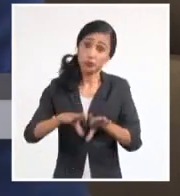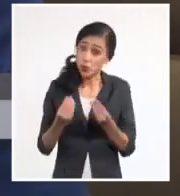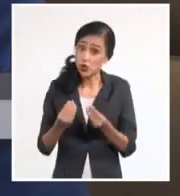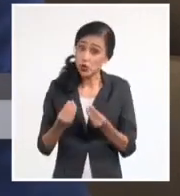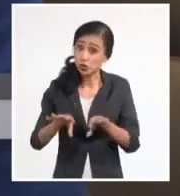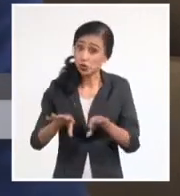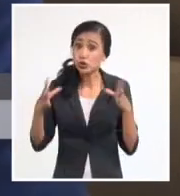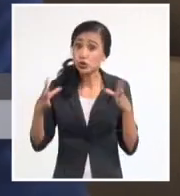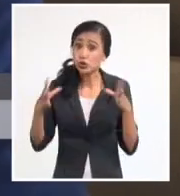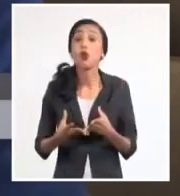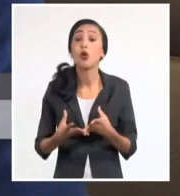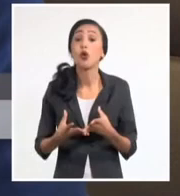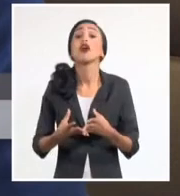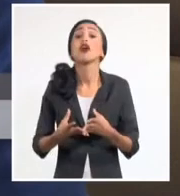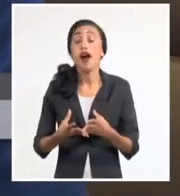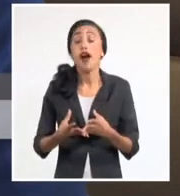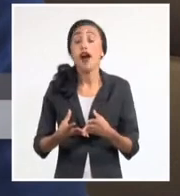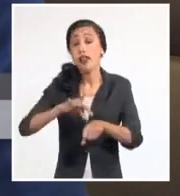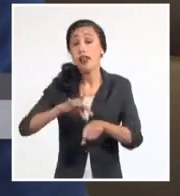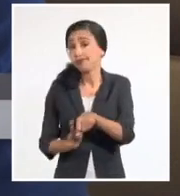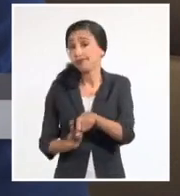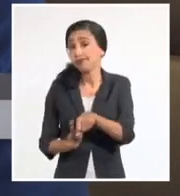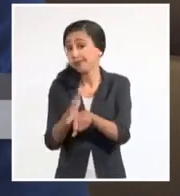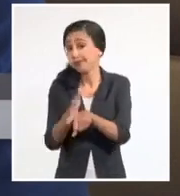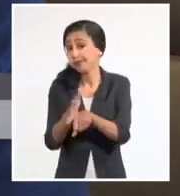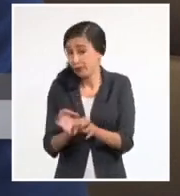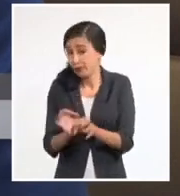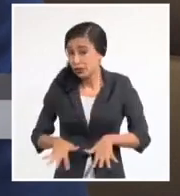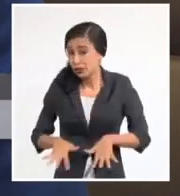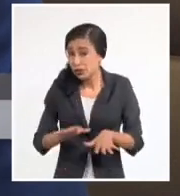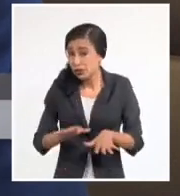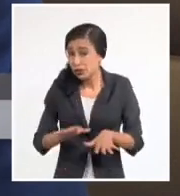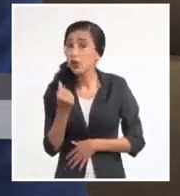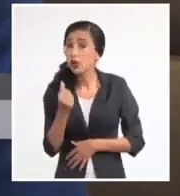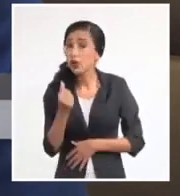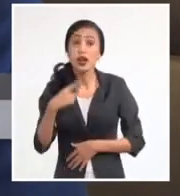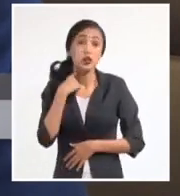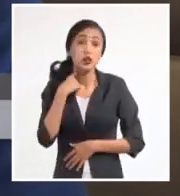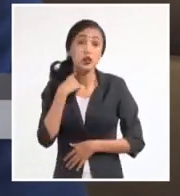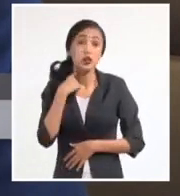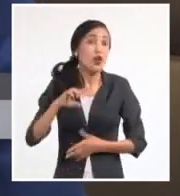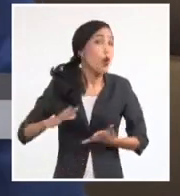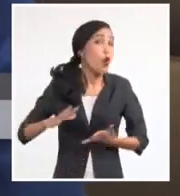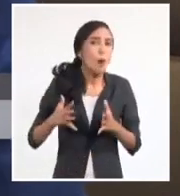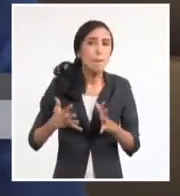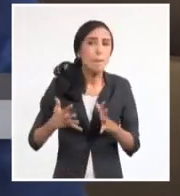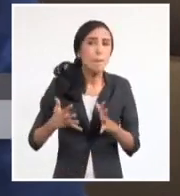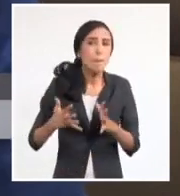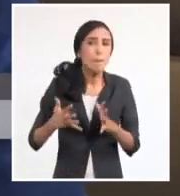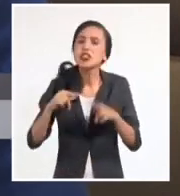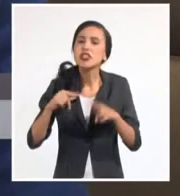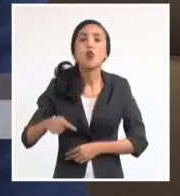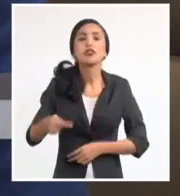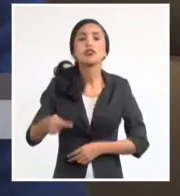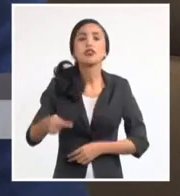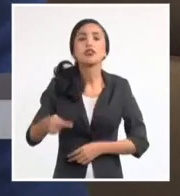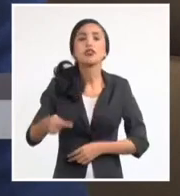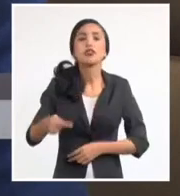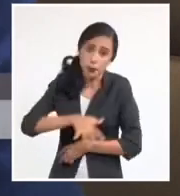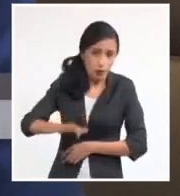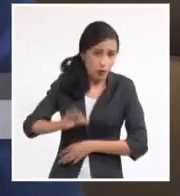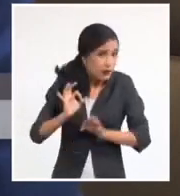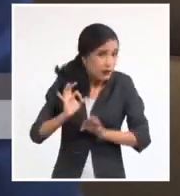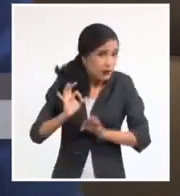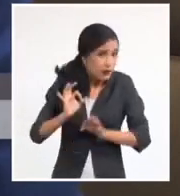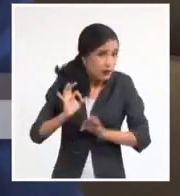la pandemia y la realidad económica que hemos vivido en estos 2 años ha impuesto una complejidad para la vida cotidiana de la gente. Y es ahí el